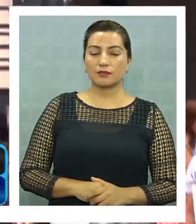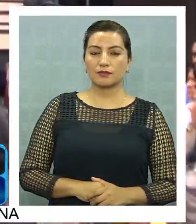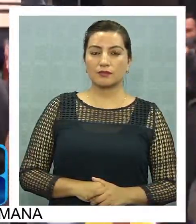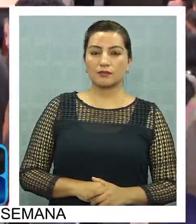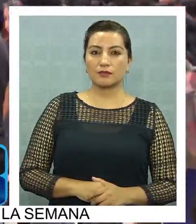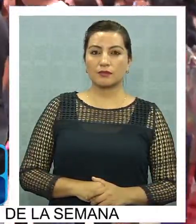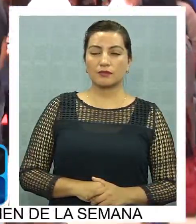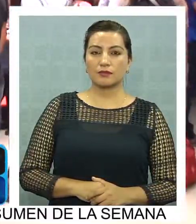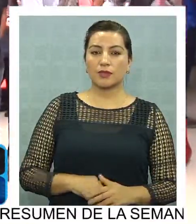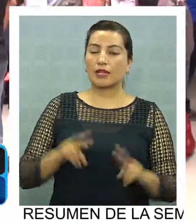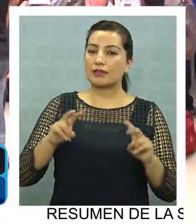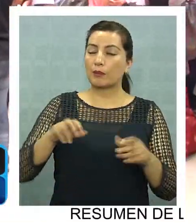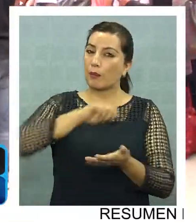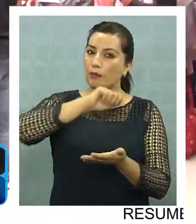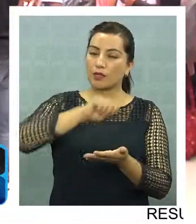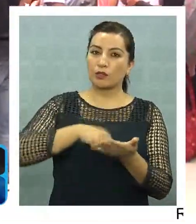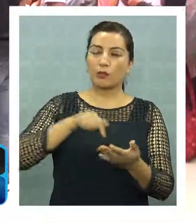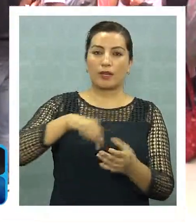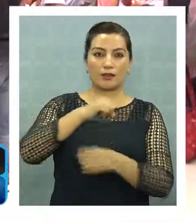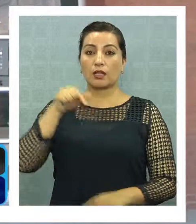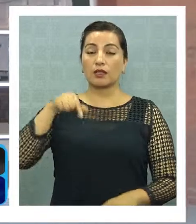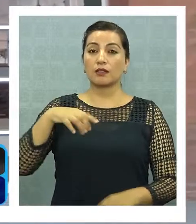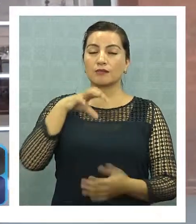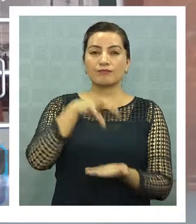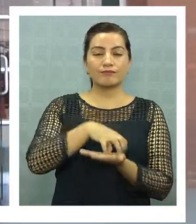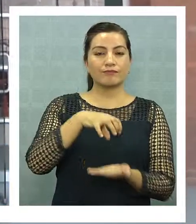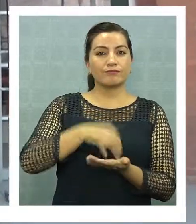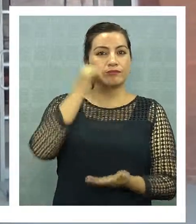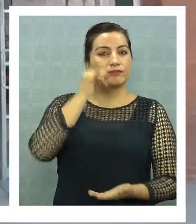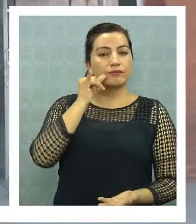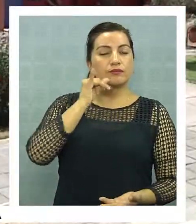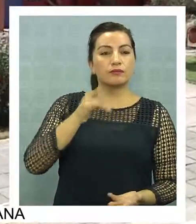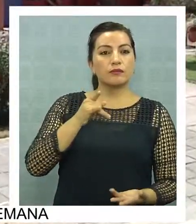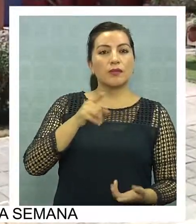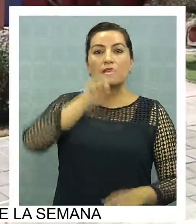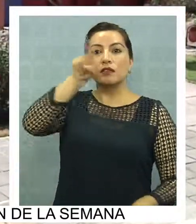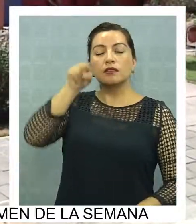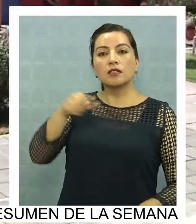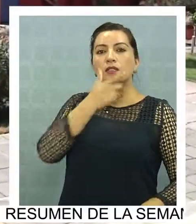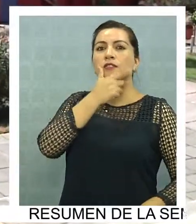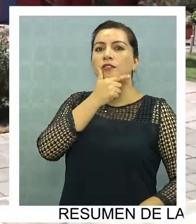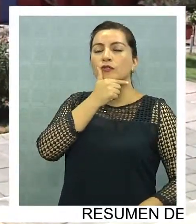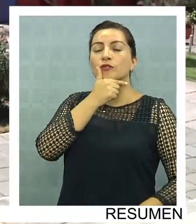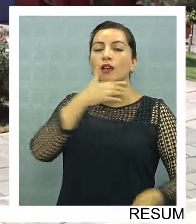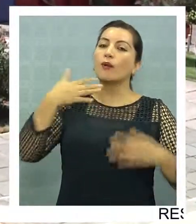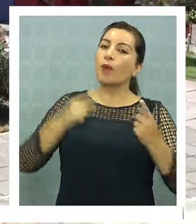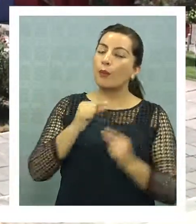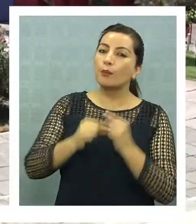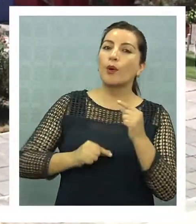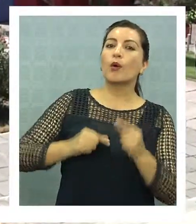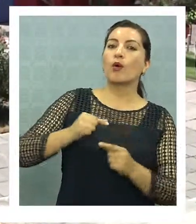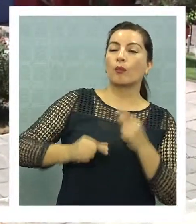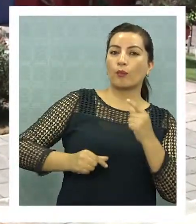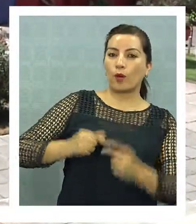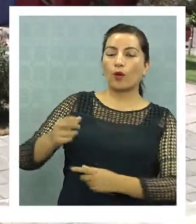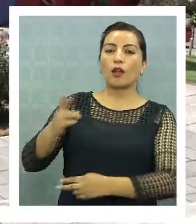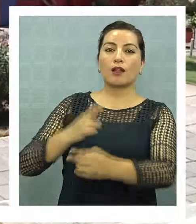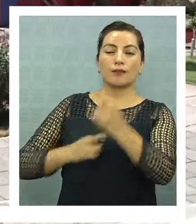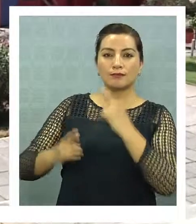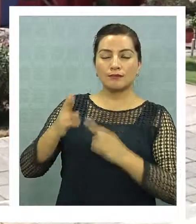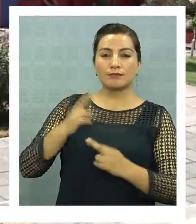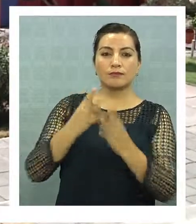El proceso de matrículas para este año 2016 era una interrogante para muchos centros de estudios, dado que la gratuidad